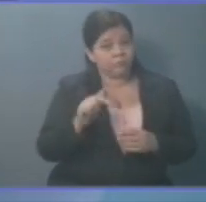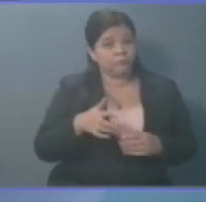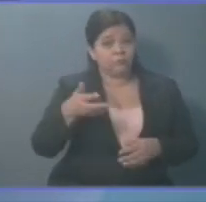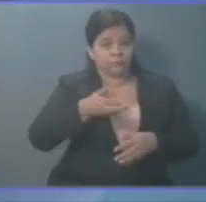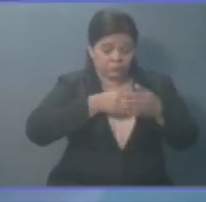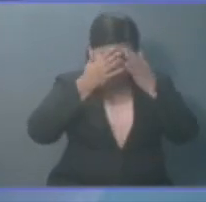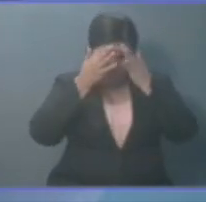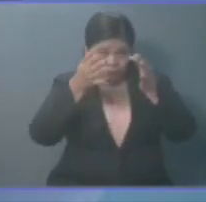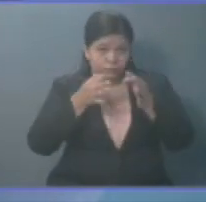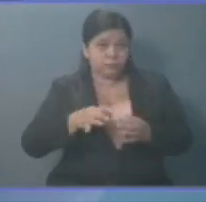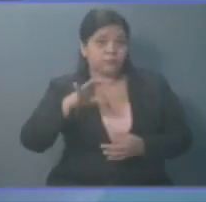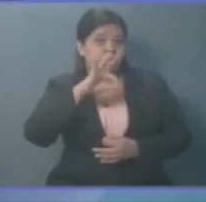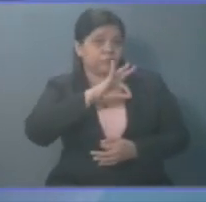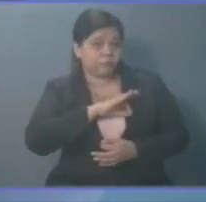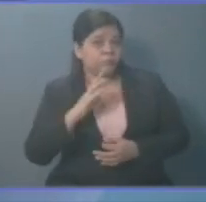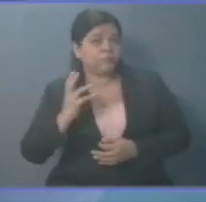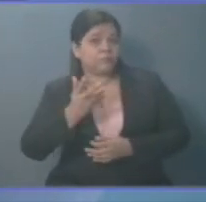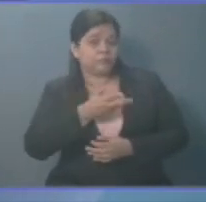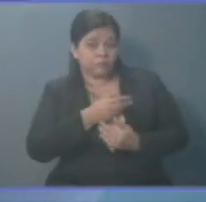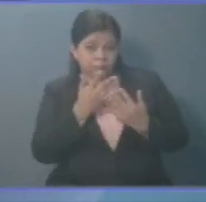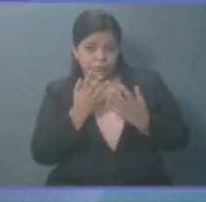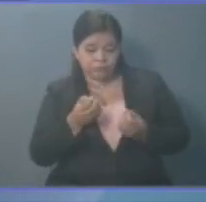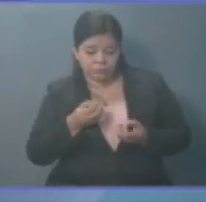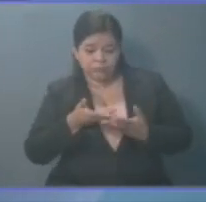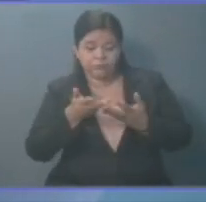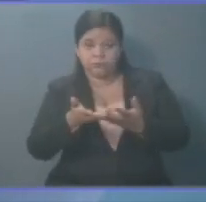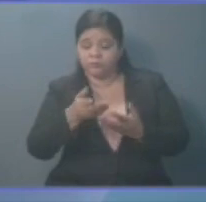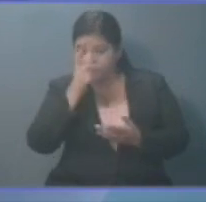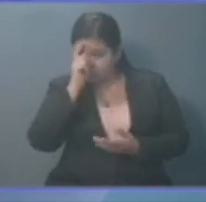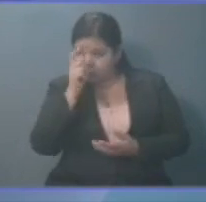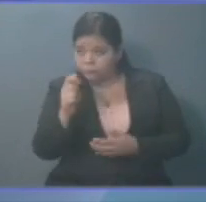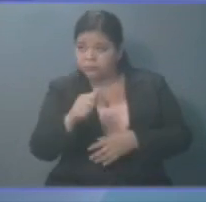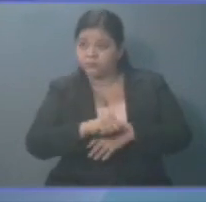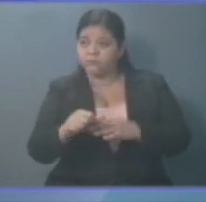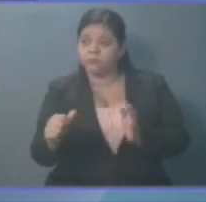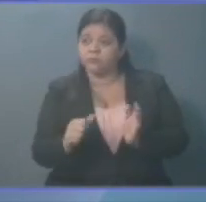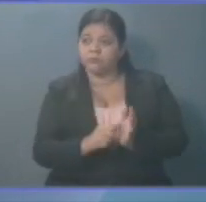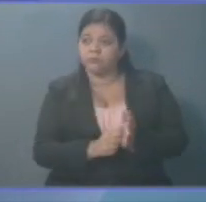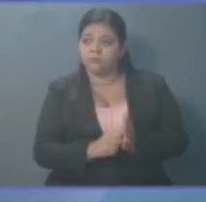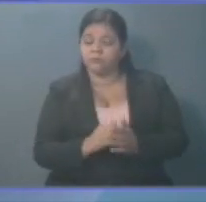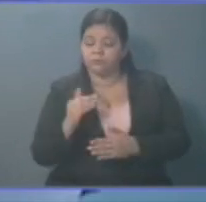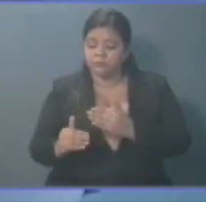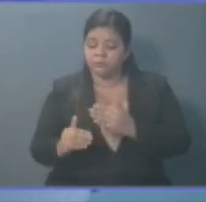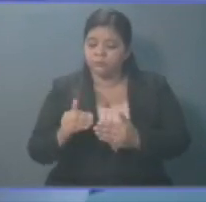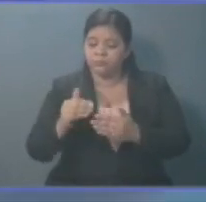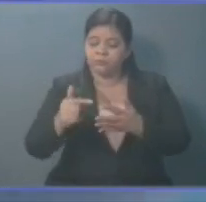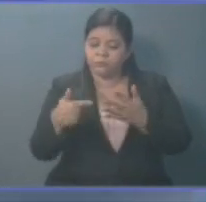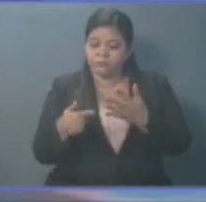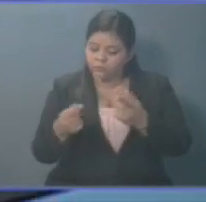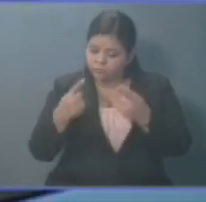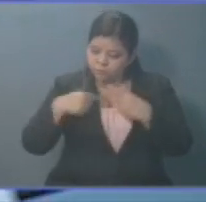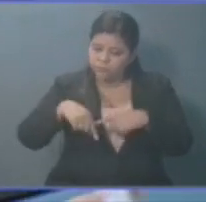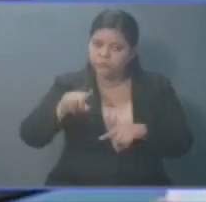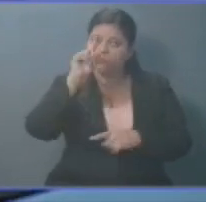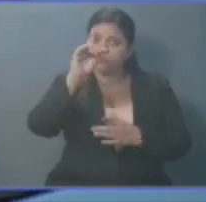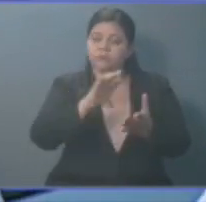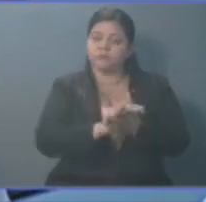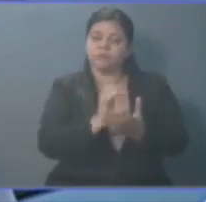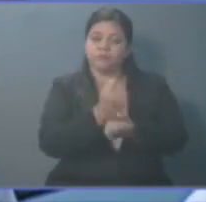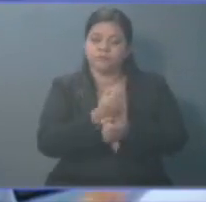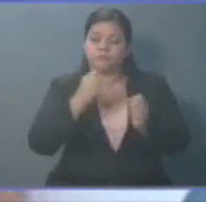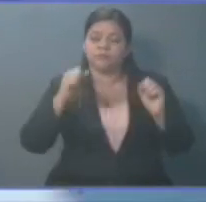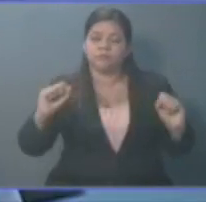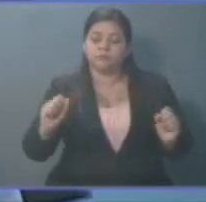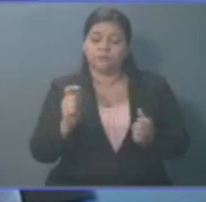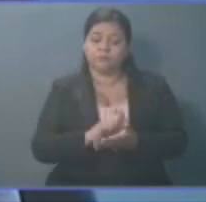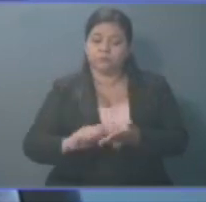emitir dictamen favorable que lo hace del conocimiento del Honorable Pleno para los efectos legales consiguientes, Dios, Unión, Libertad,